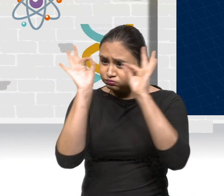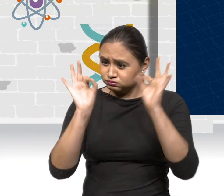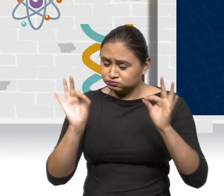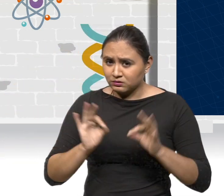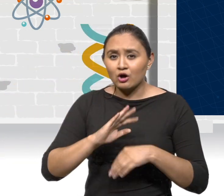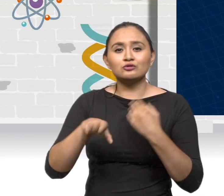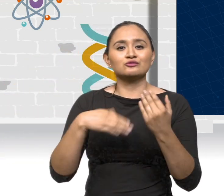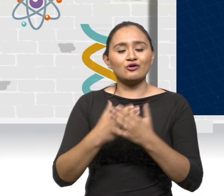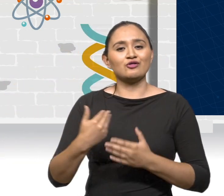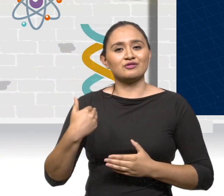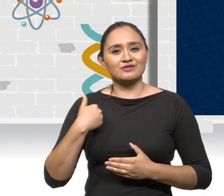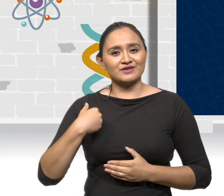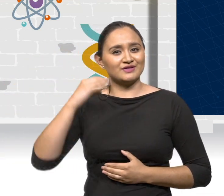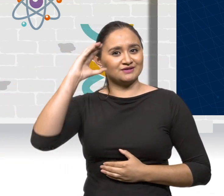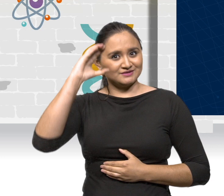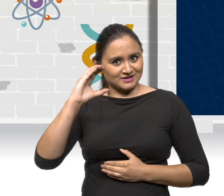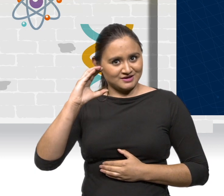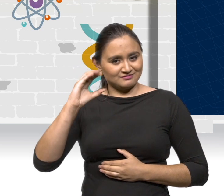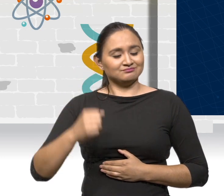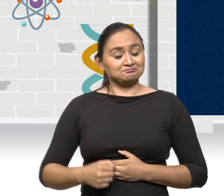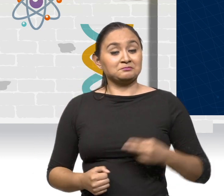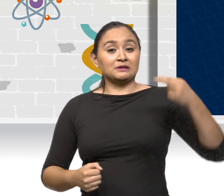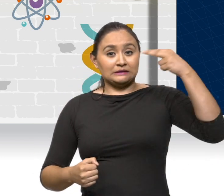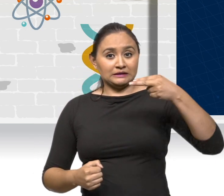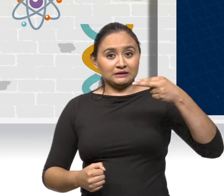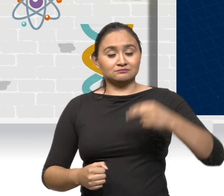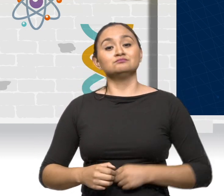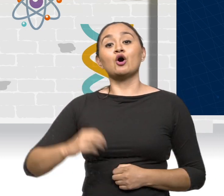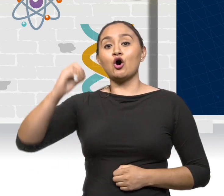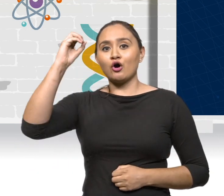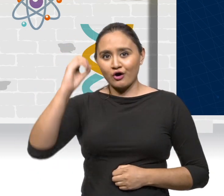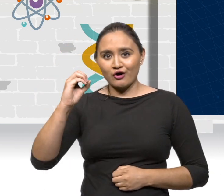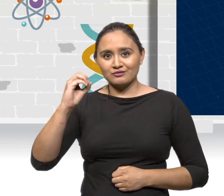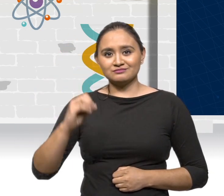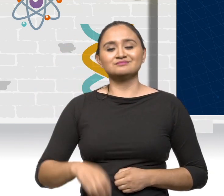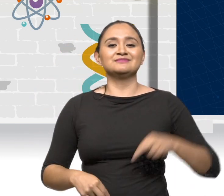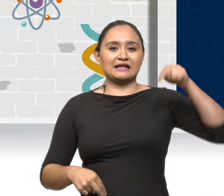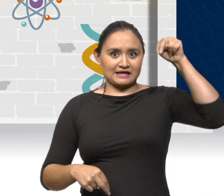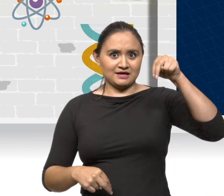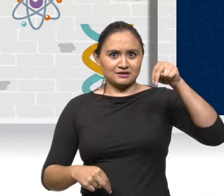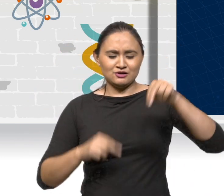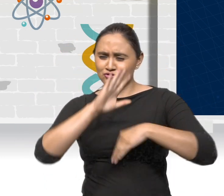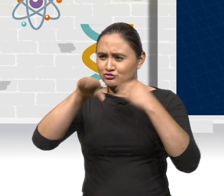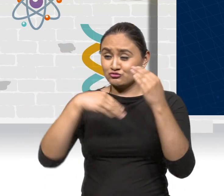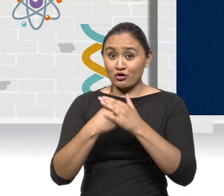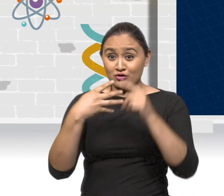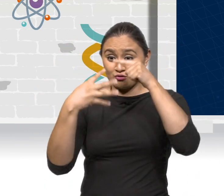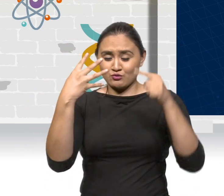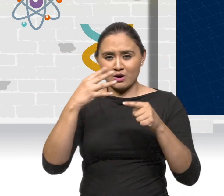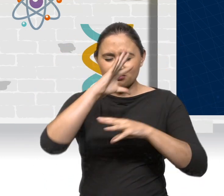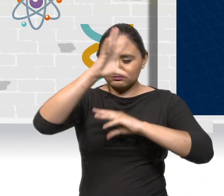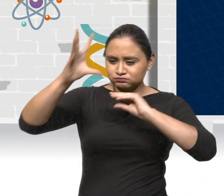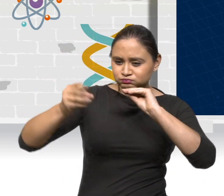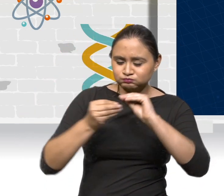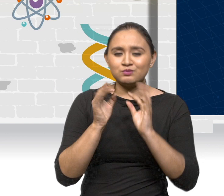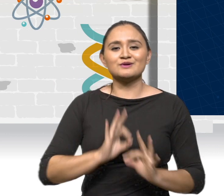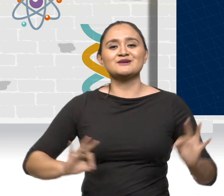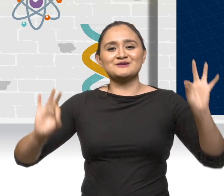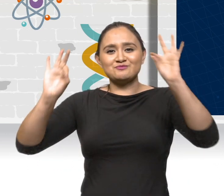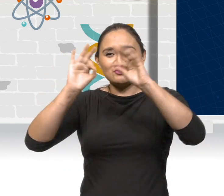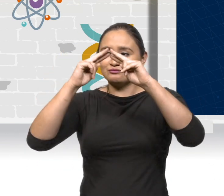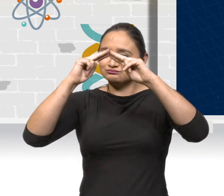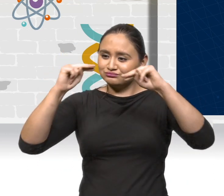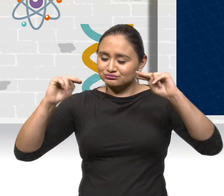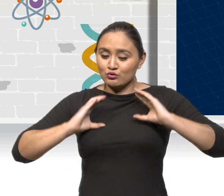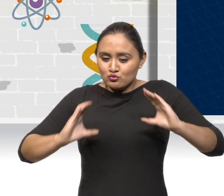peptídicos. Todas están compuestas por carbono, hidrógeno, oxígeno y nitrógeno. Son importantes para la síntesis y mantenimiento